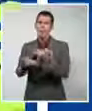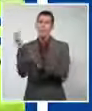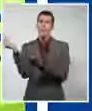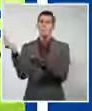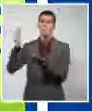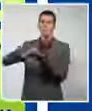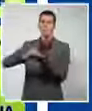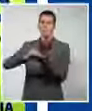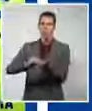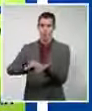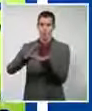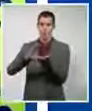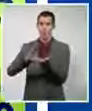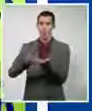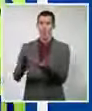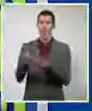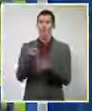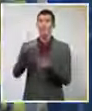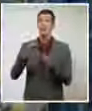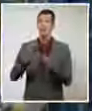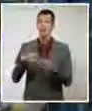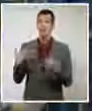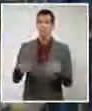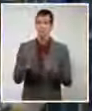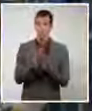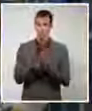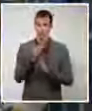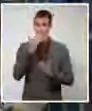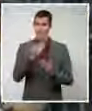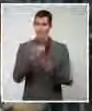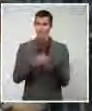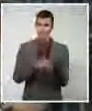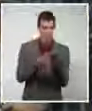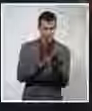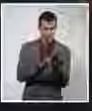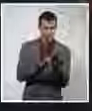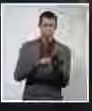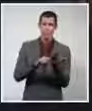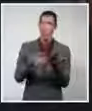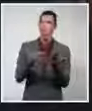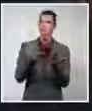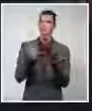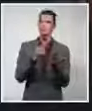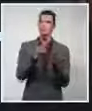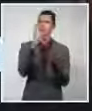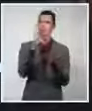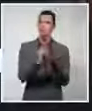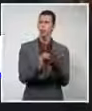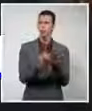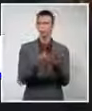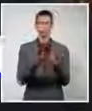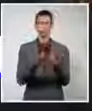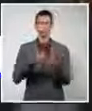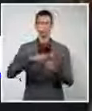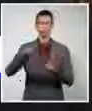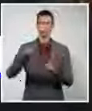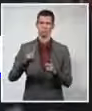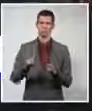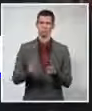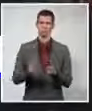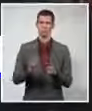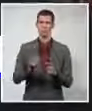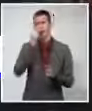este tema responden los especialistas, tampoco ocurrieron fallas en el servicio de tarificación. Con el bono que nosotros hemos puesto en